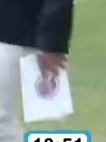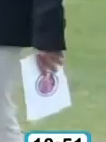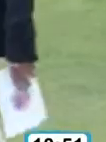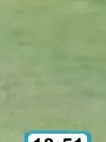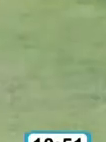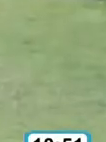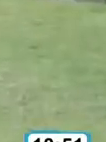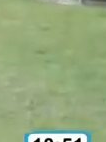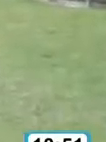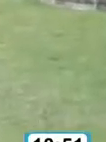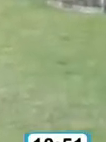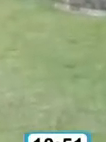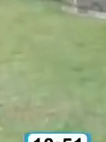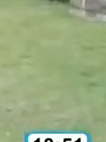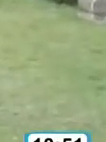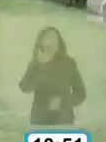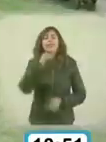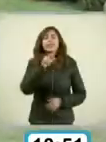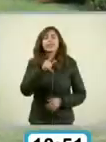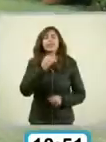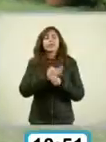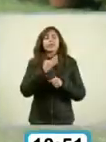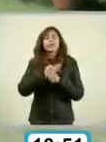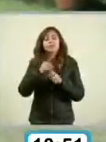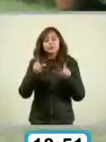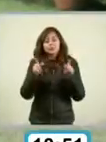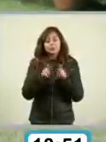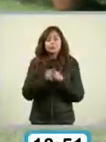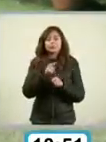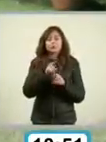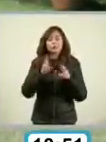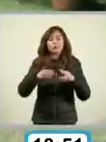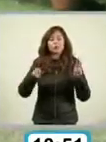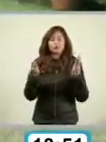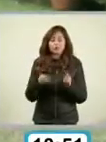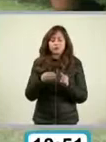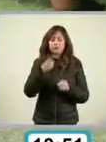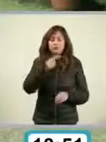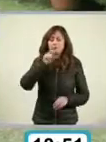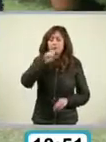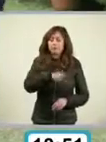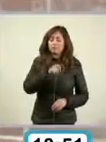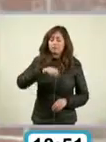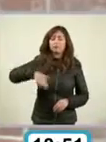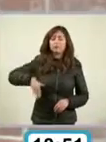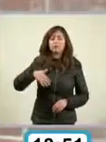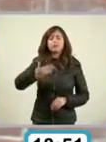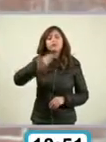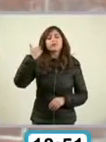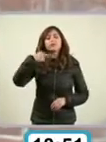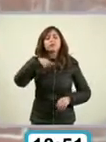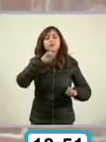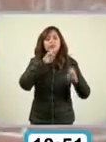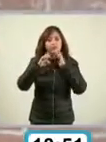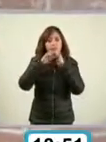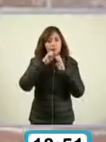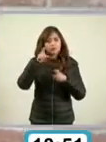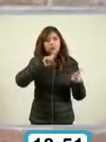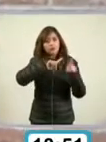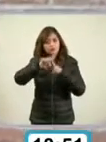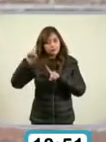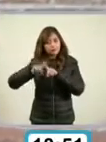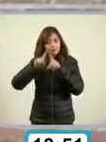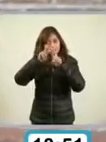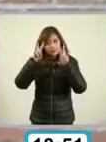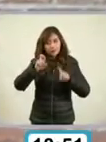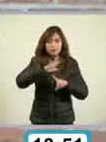Venga, Sara Gil con nosotros, cerrando el programa con esta música que es, como lo mencioné, y retomando la entrevista aspiracional, porque hablas de diferentes temas